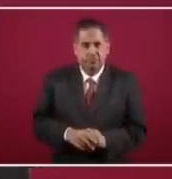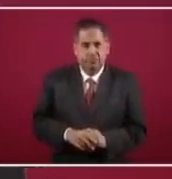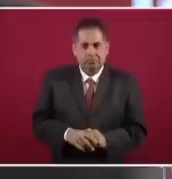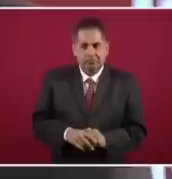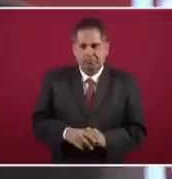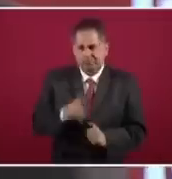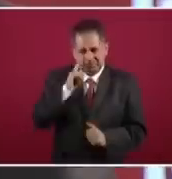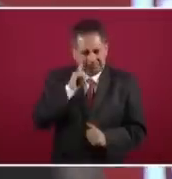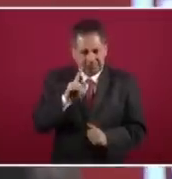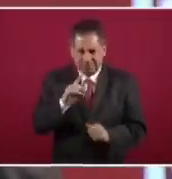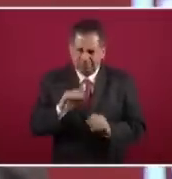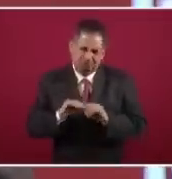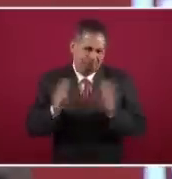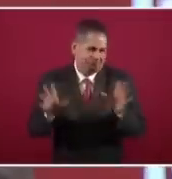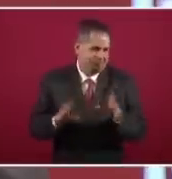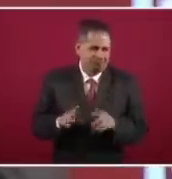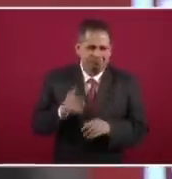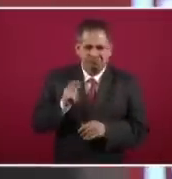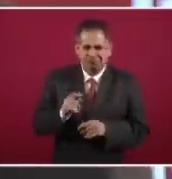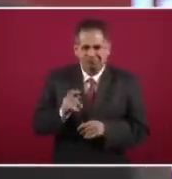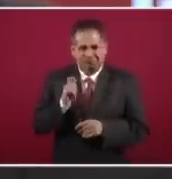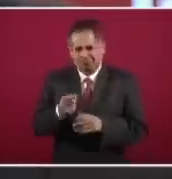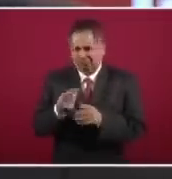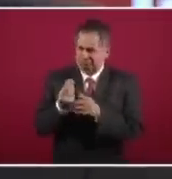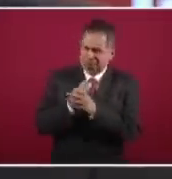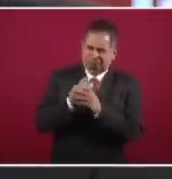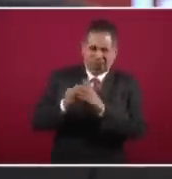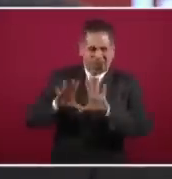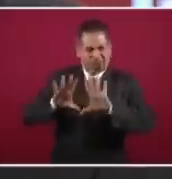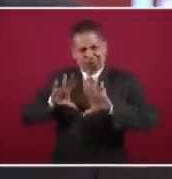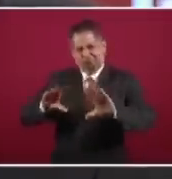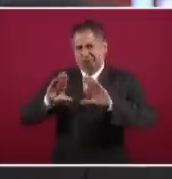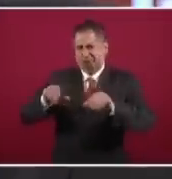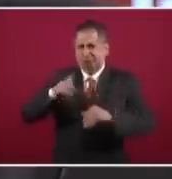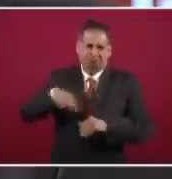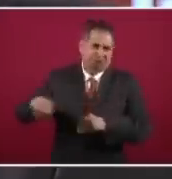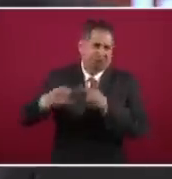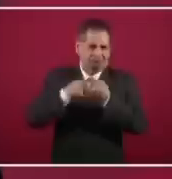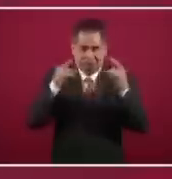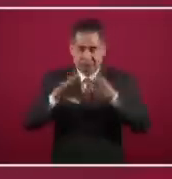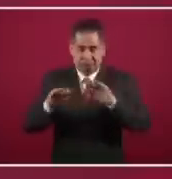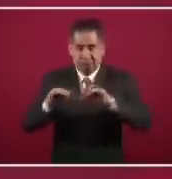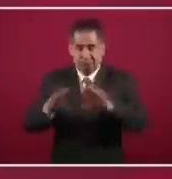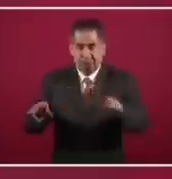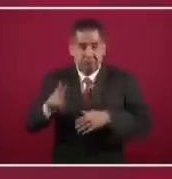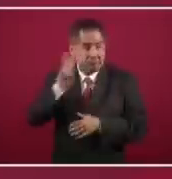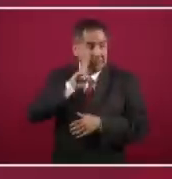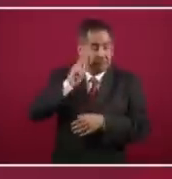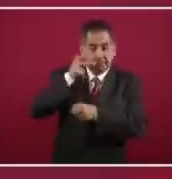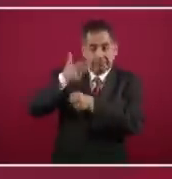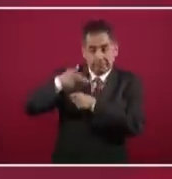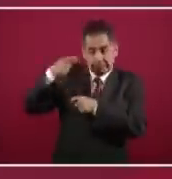fue una clase de historia. Yo voy a ver si se grabó.